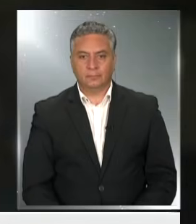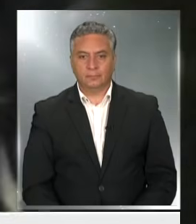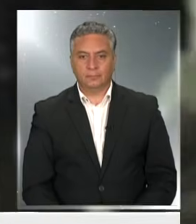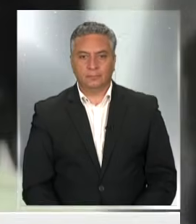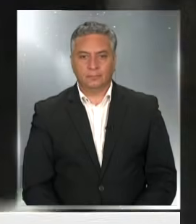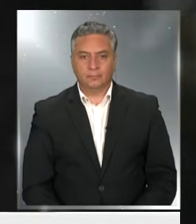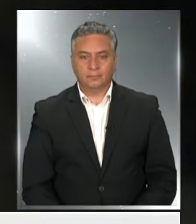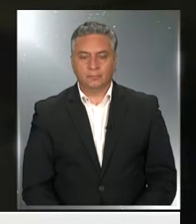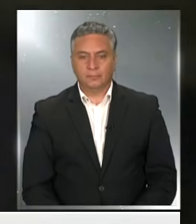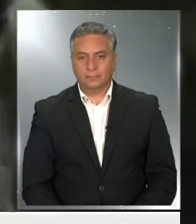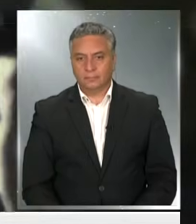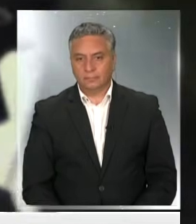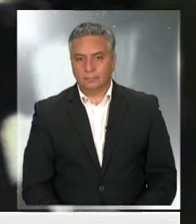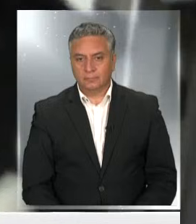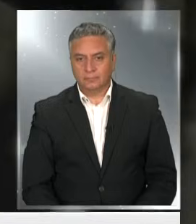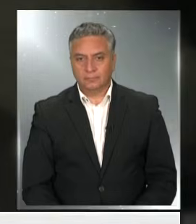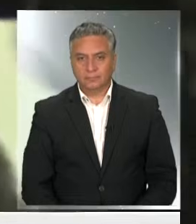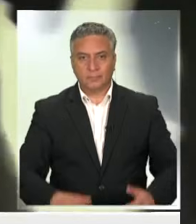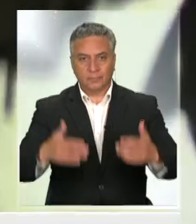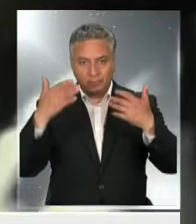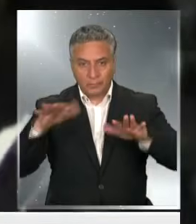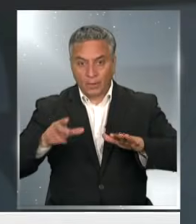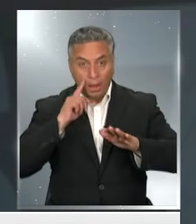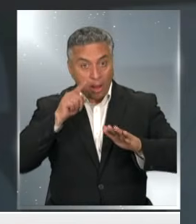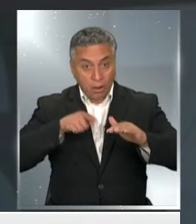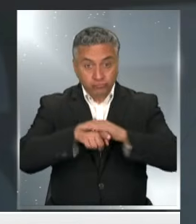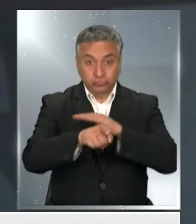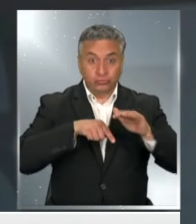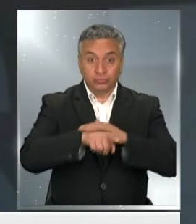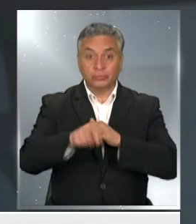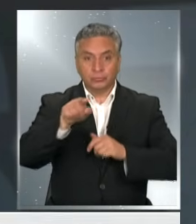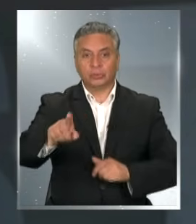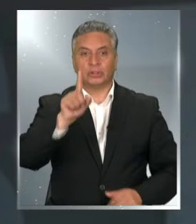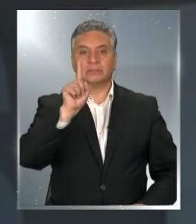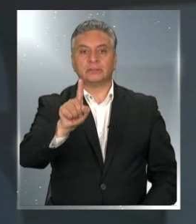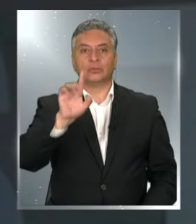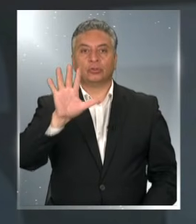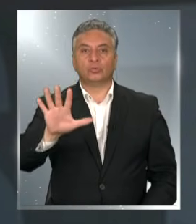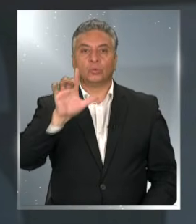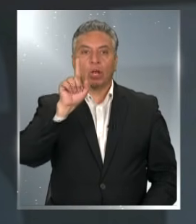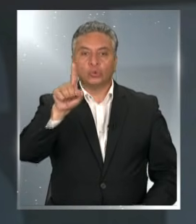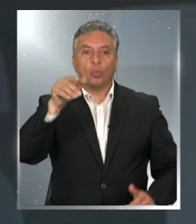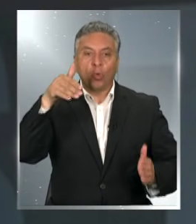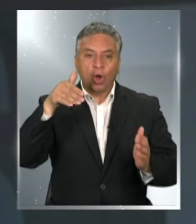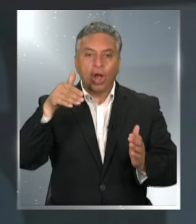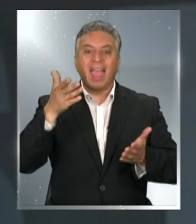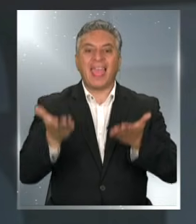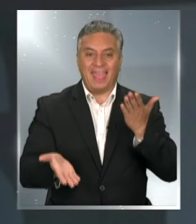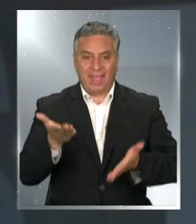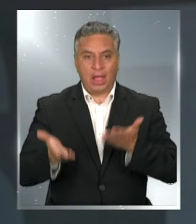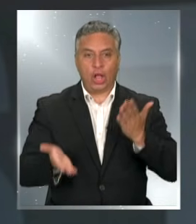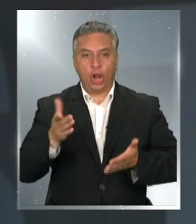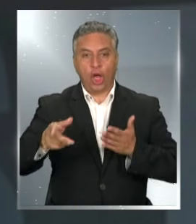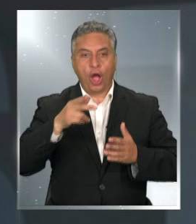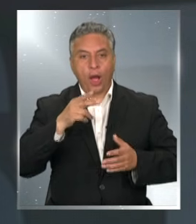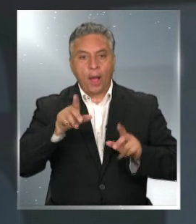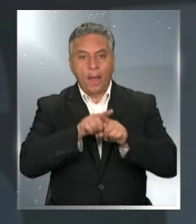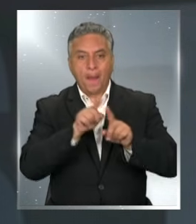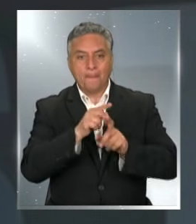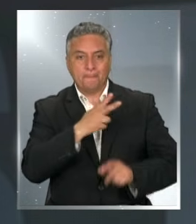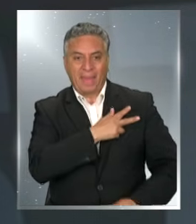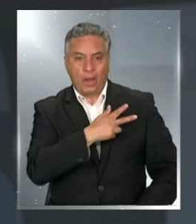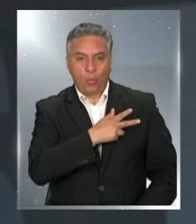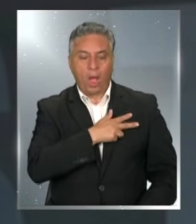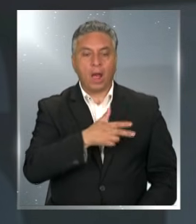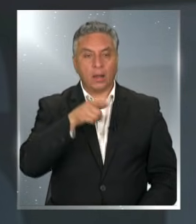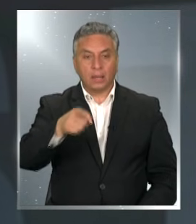Fue incautado en los domicilios, se decomisaron 351 kilos de marihuana, 1 kilo de clorhidrato de cocaína, 1 kilo